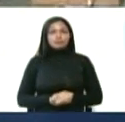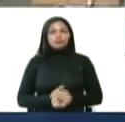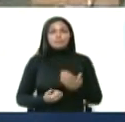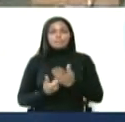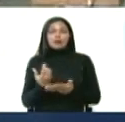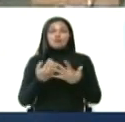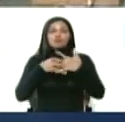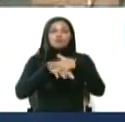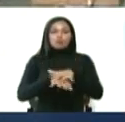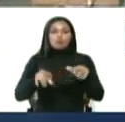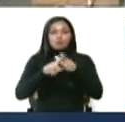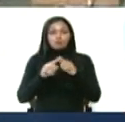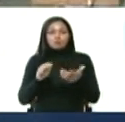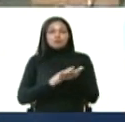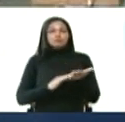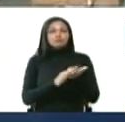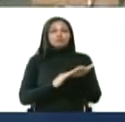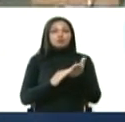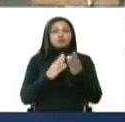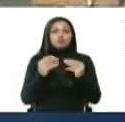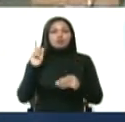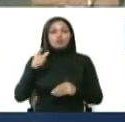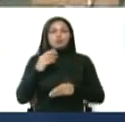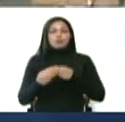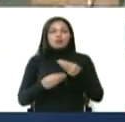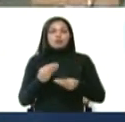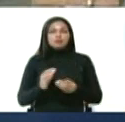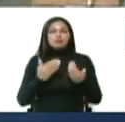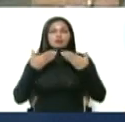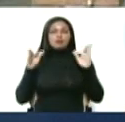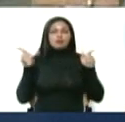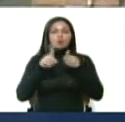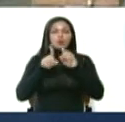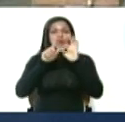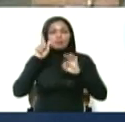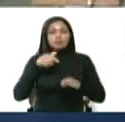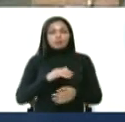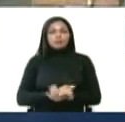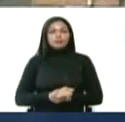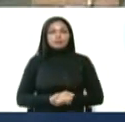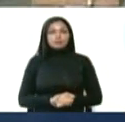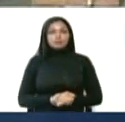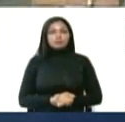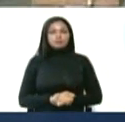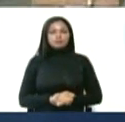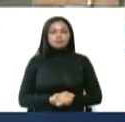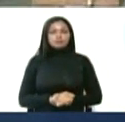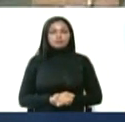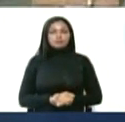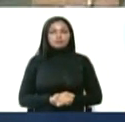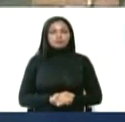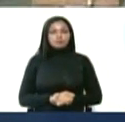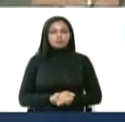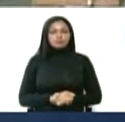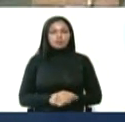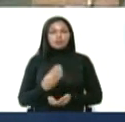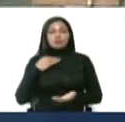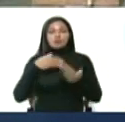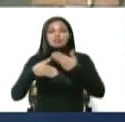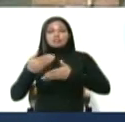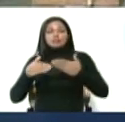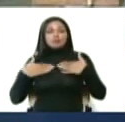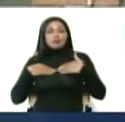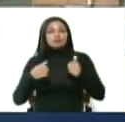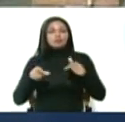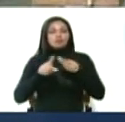articulado, a recuperar todo lo que haya que recuperar, a reabrir todo lo que haya que reabrir y a ponerlo al servicio de la